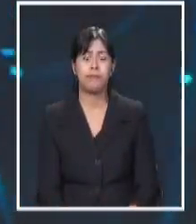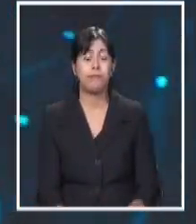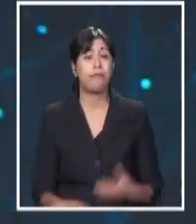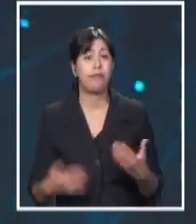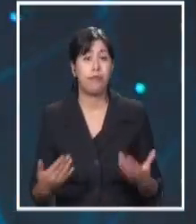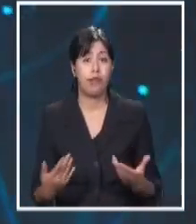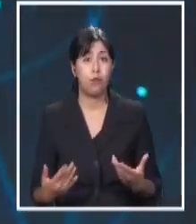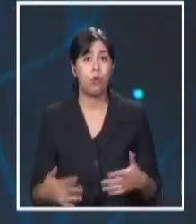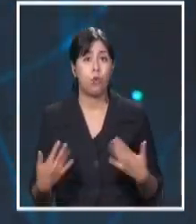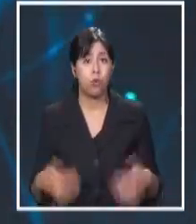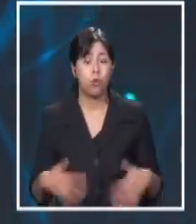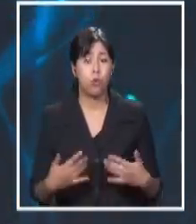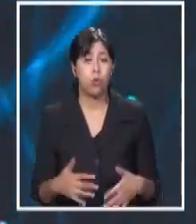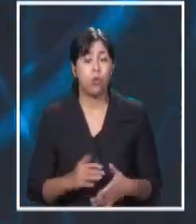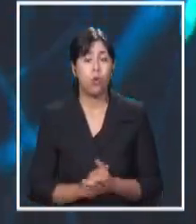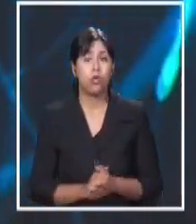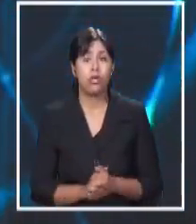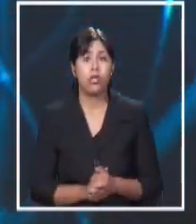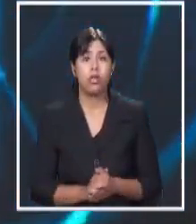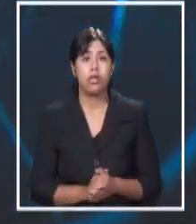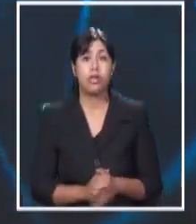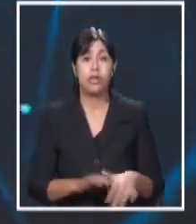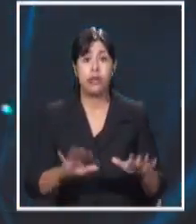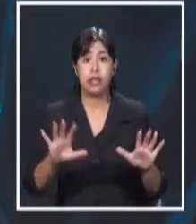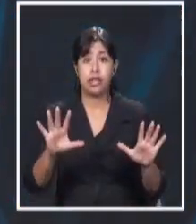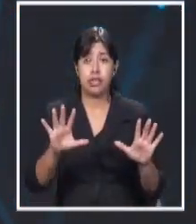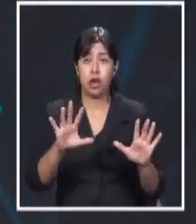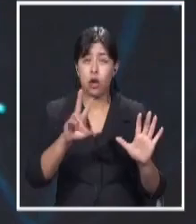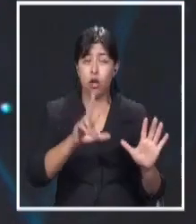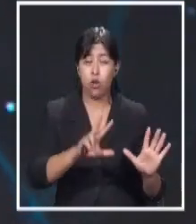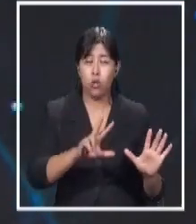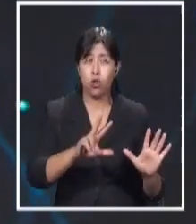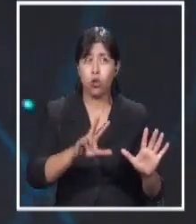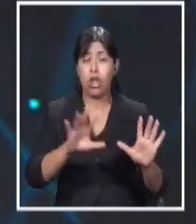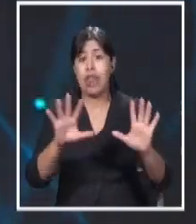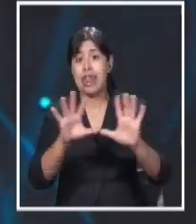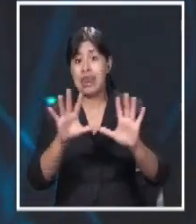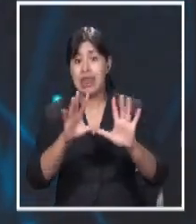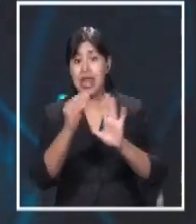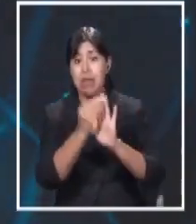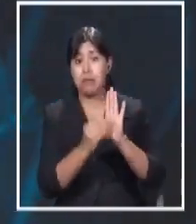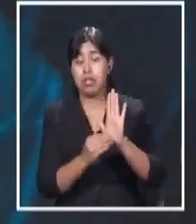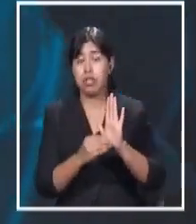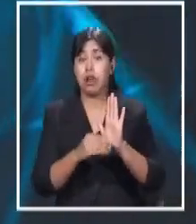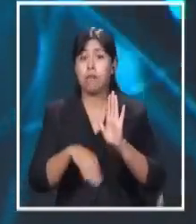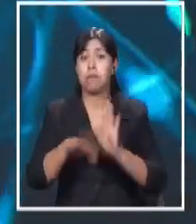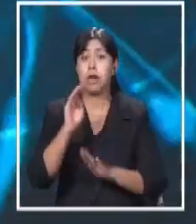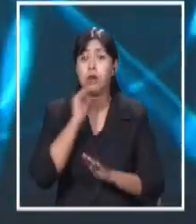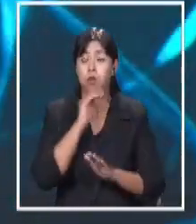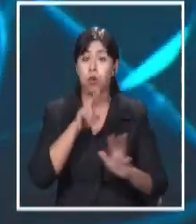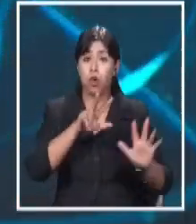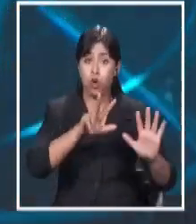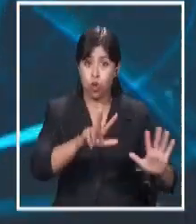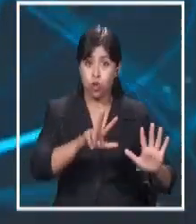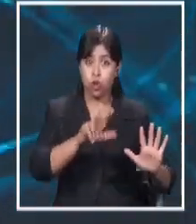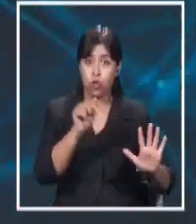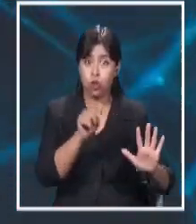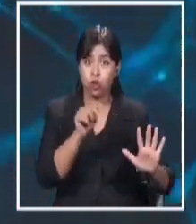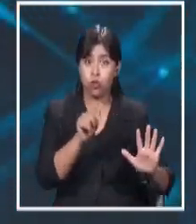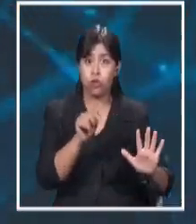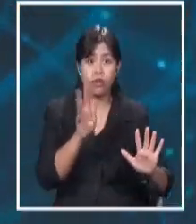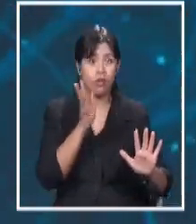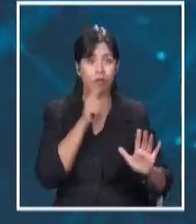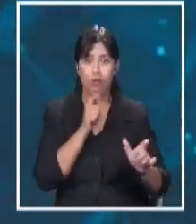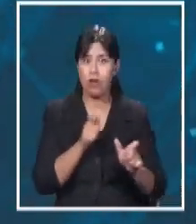con buenas razones, 8 de cada 10, si no me equivoco, de las aplicaciones más usadas en salud mental no tienen parámetros